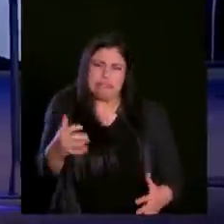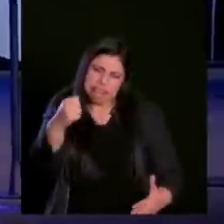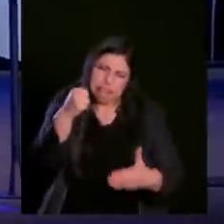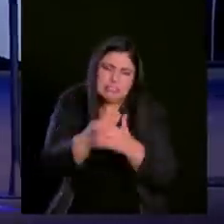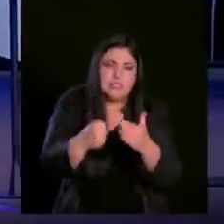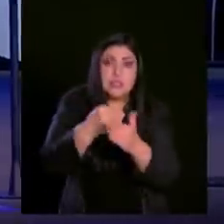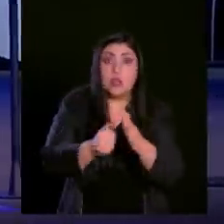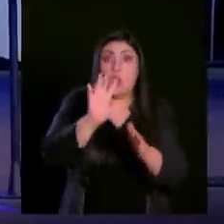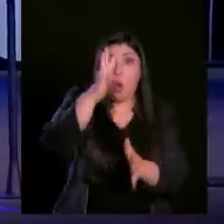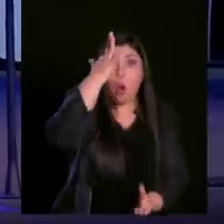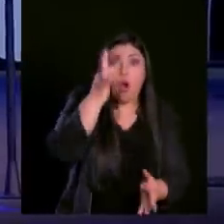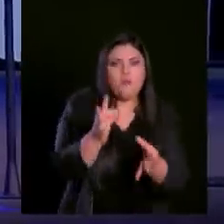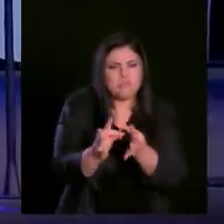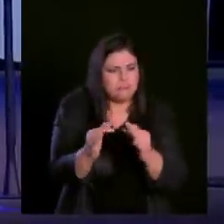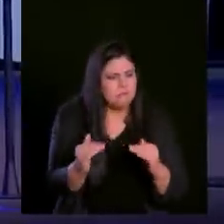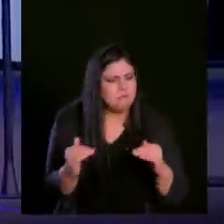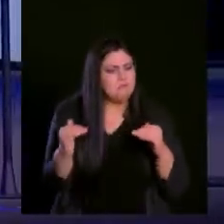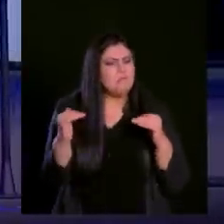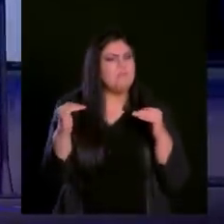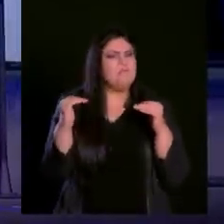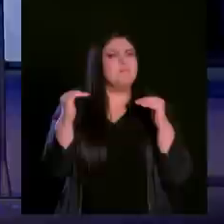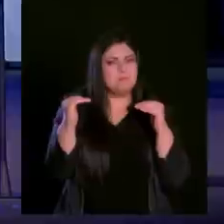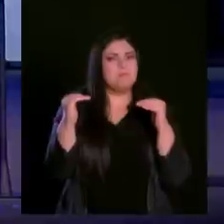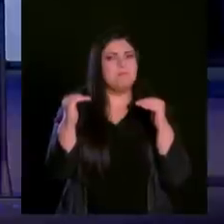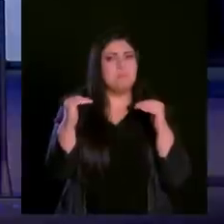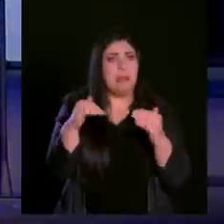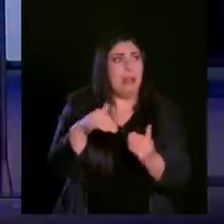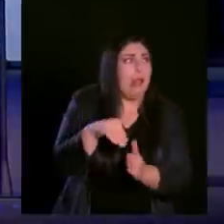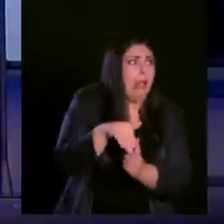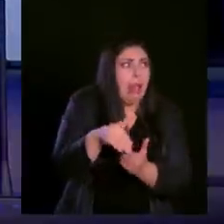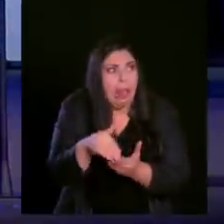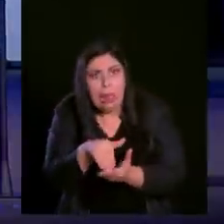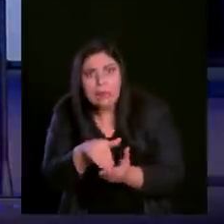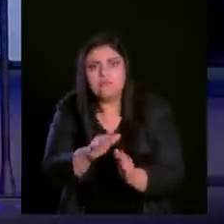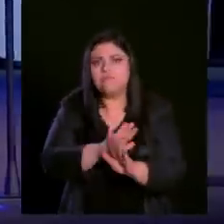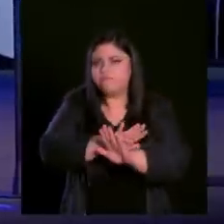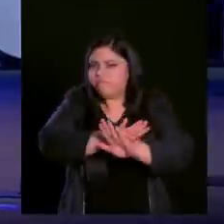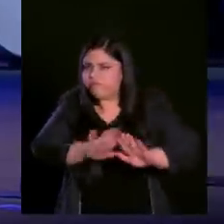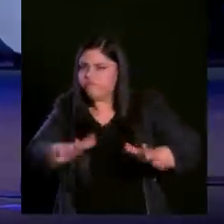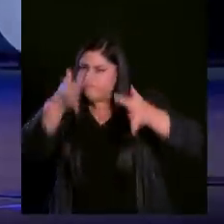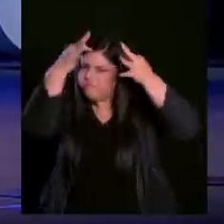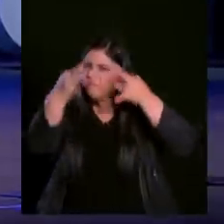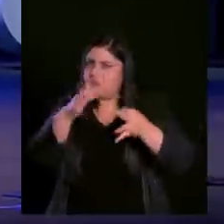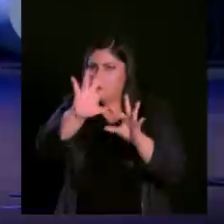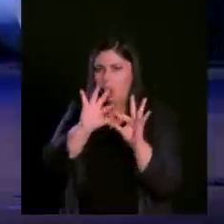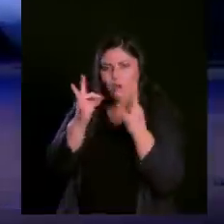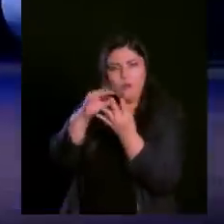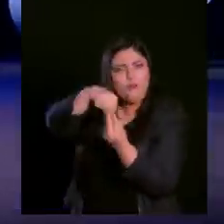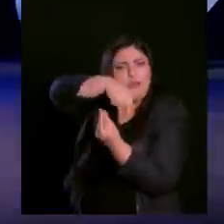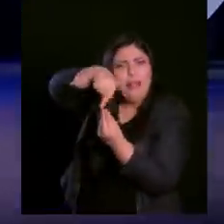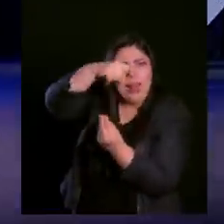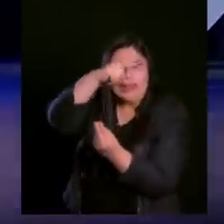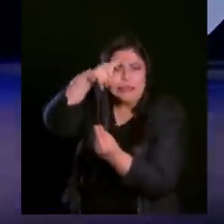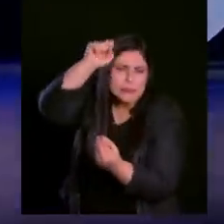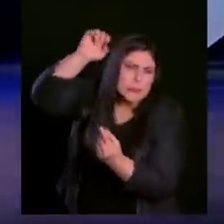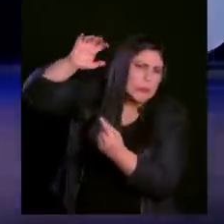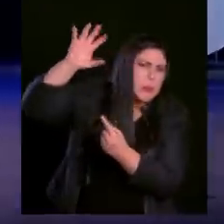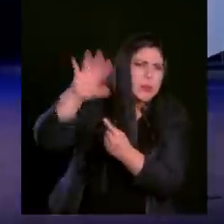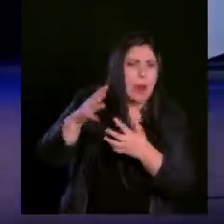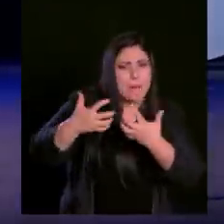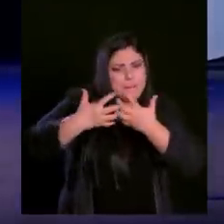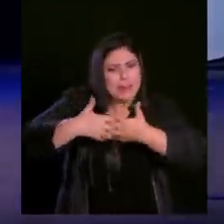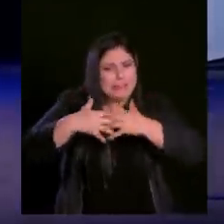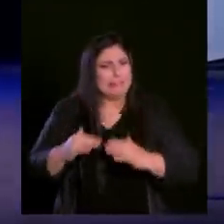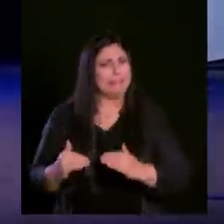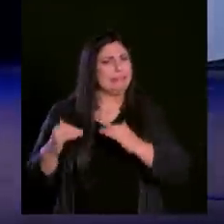fe permanezca para que no desmayes para que se establezca el reino de Dios en tu casa en tu familia en tu trabajo en tu empresa